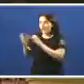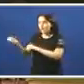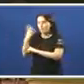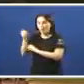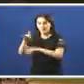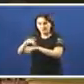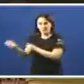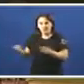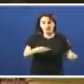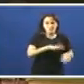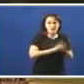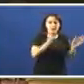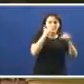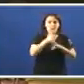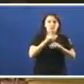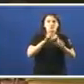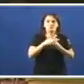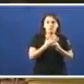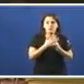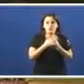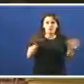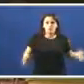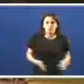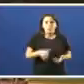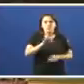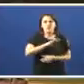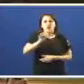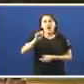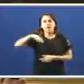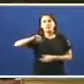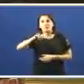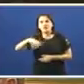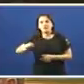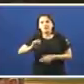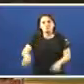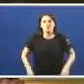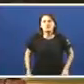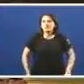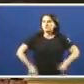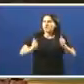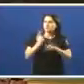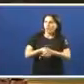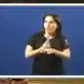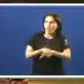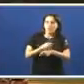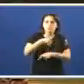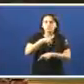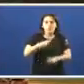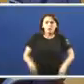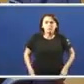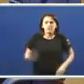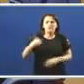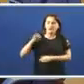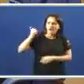para poder atender os doentes. A situación é totalmente urxente, señora Almuíña, non admite ningunha demora. Levamos anos e